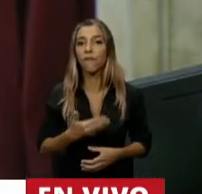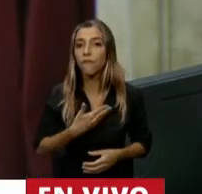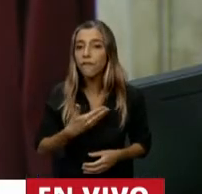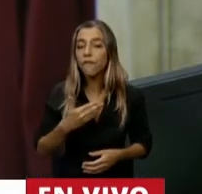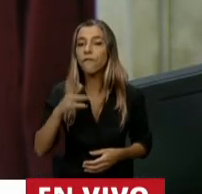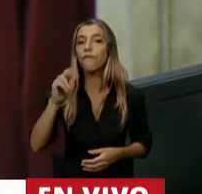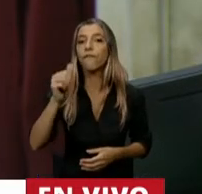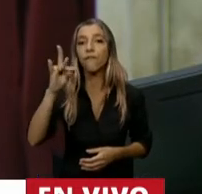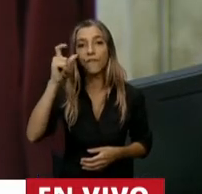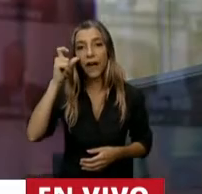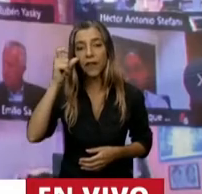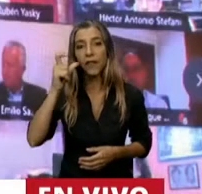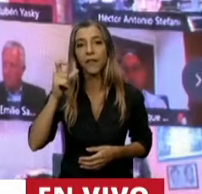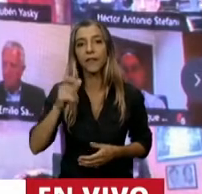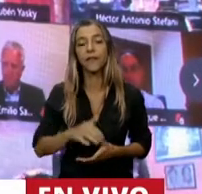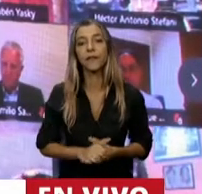Diputada Frade.